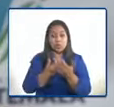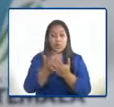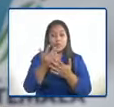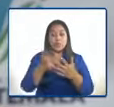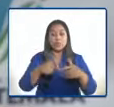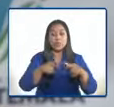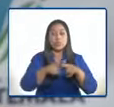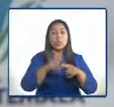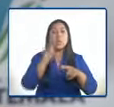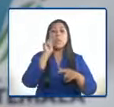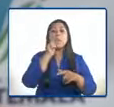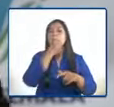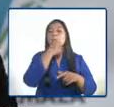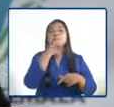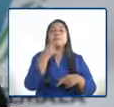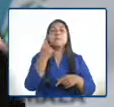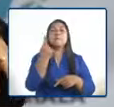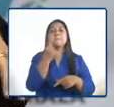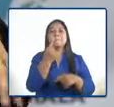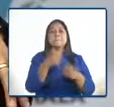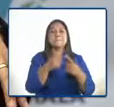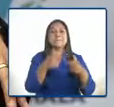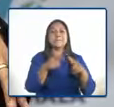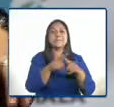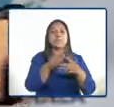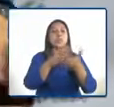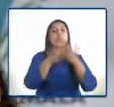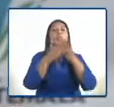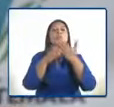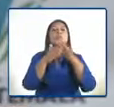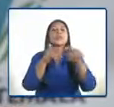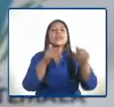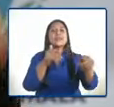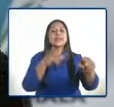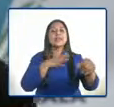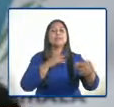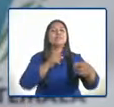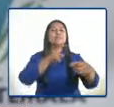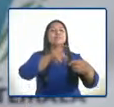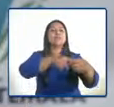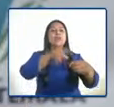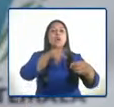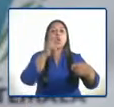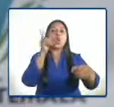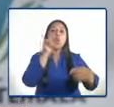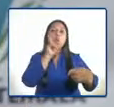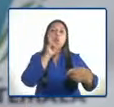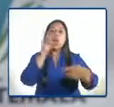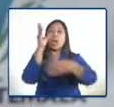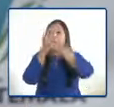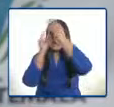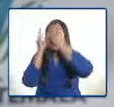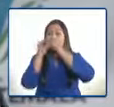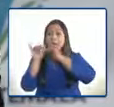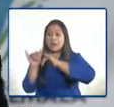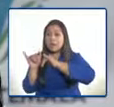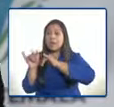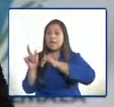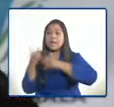primera barbería en una comunidad donde pertenecía un joven que se capacitó en el centro Quédate,